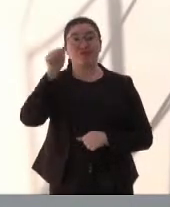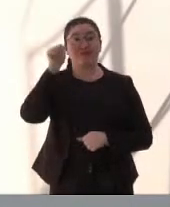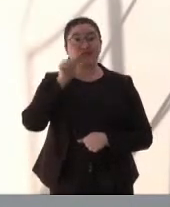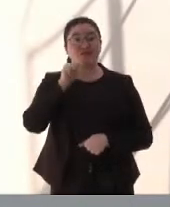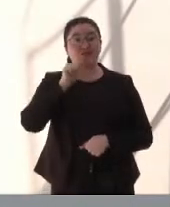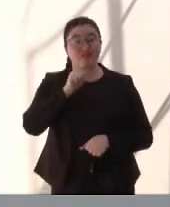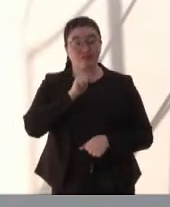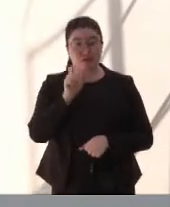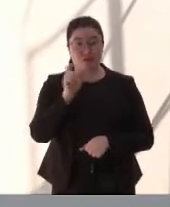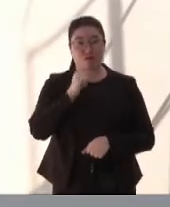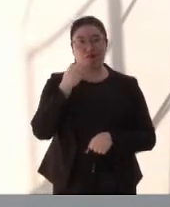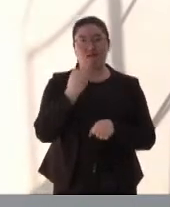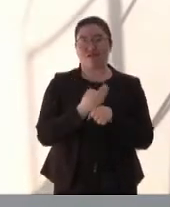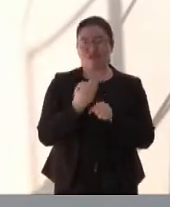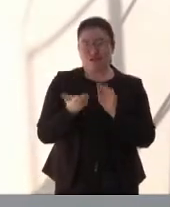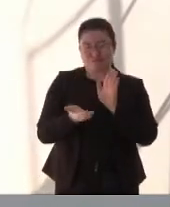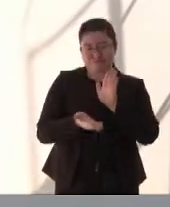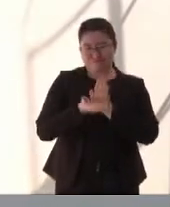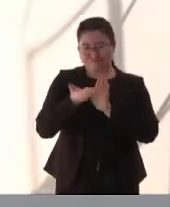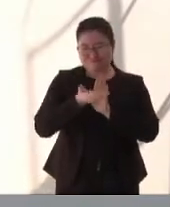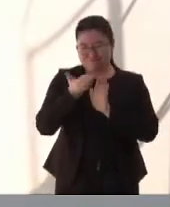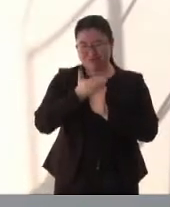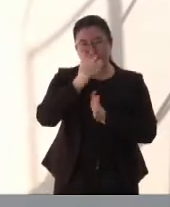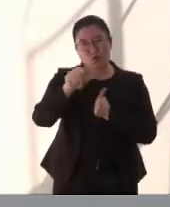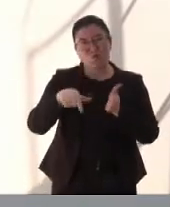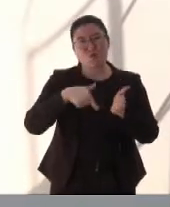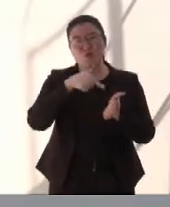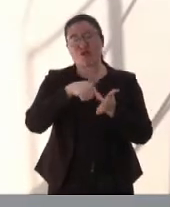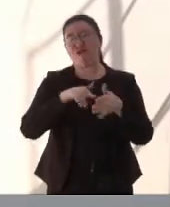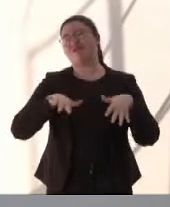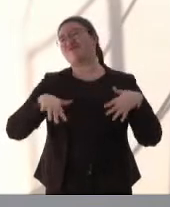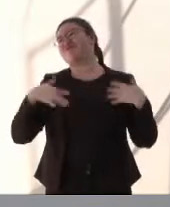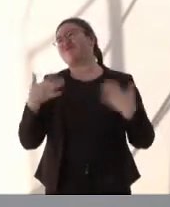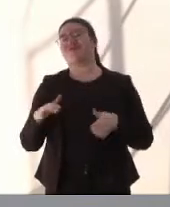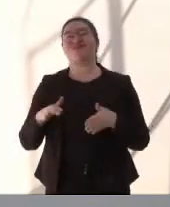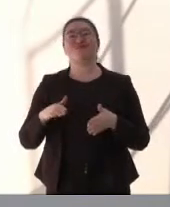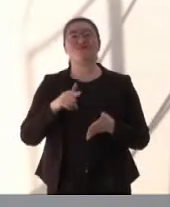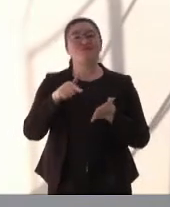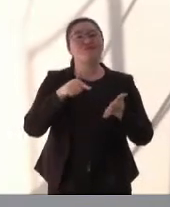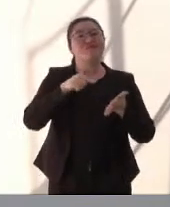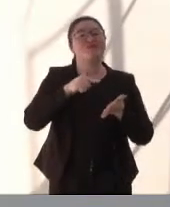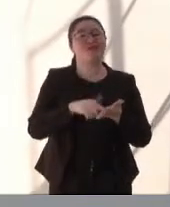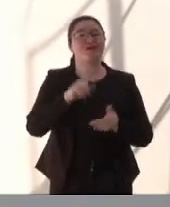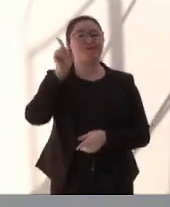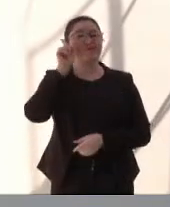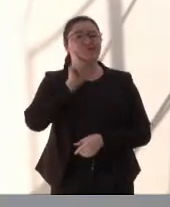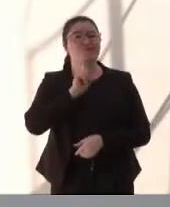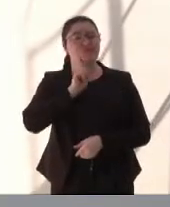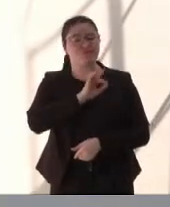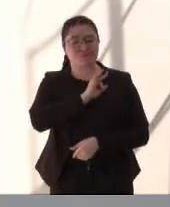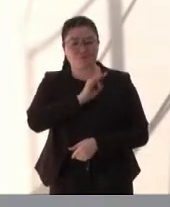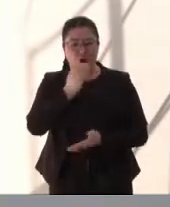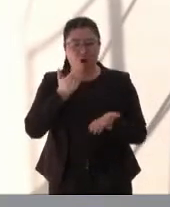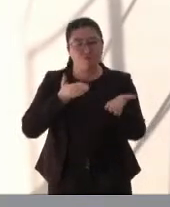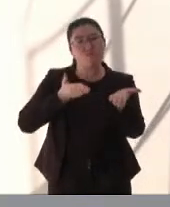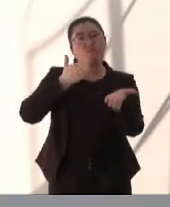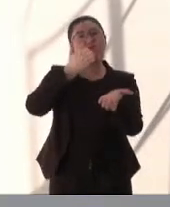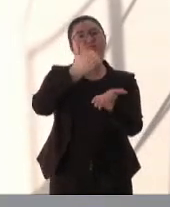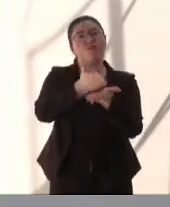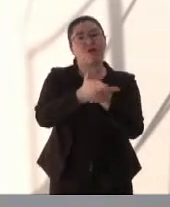esta infraestructura, es un lugar, es un oasis a donde pueden venir